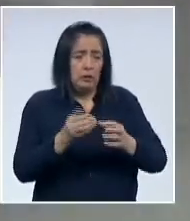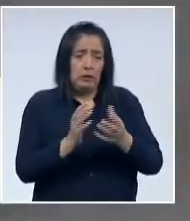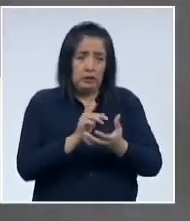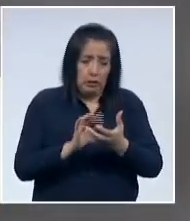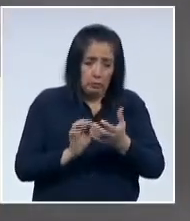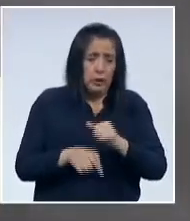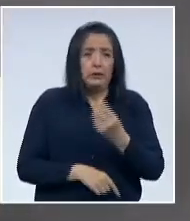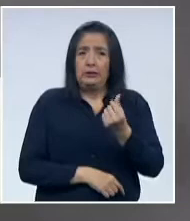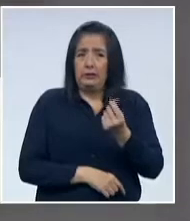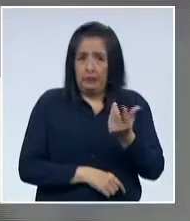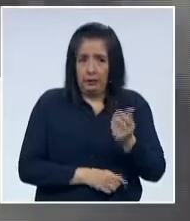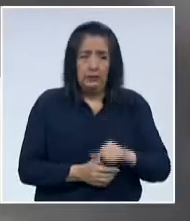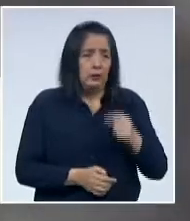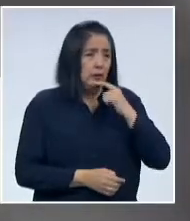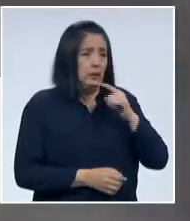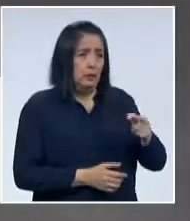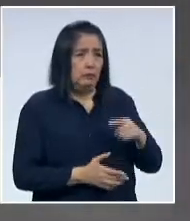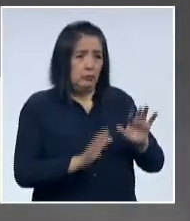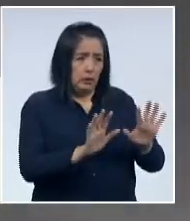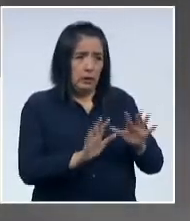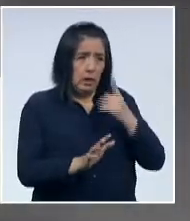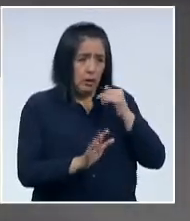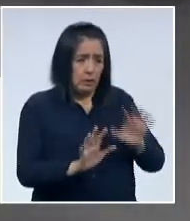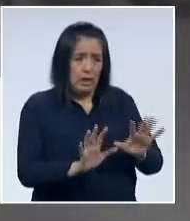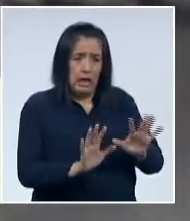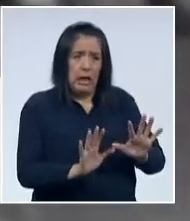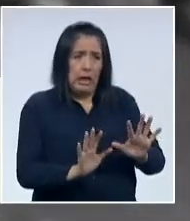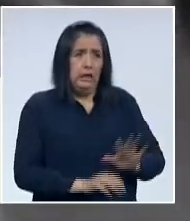en efectivo. La mujer trata de calmar a su pareja.